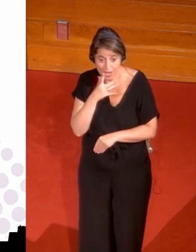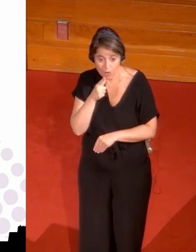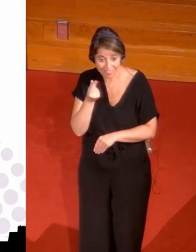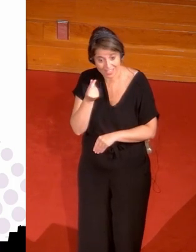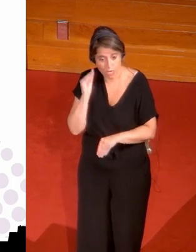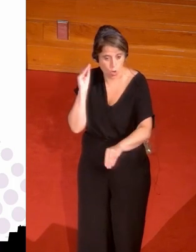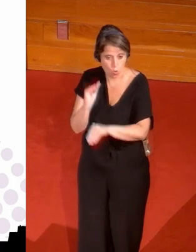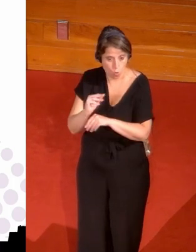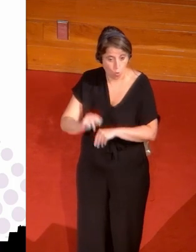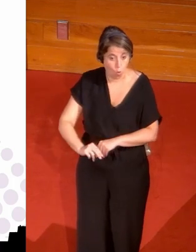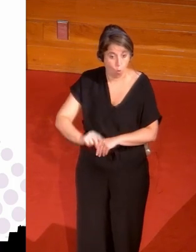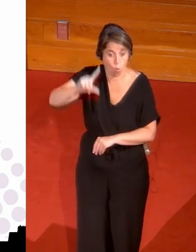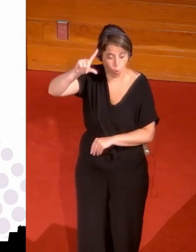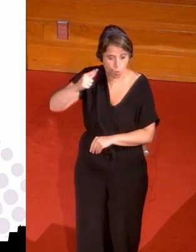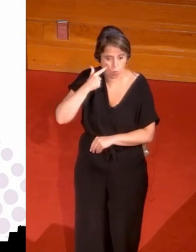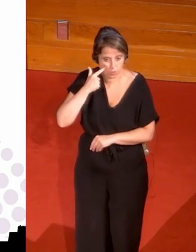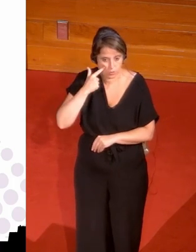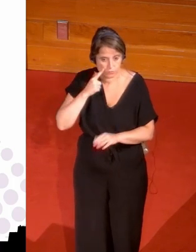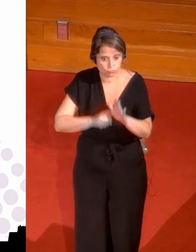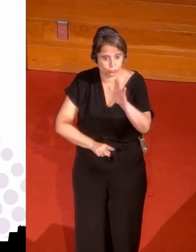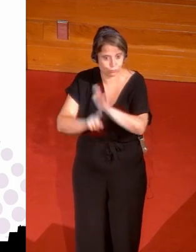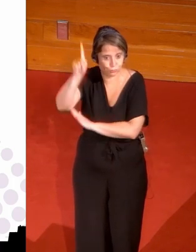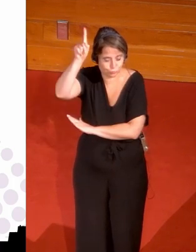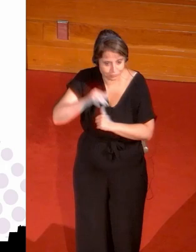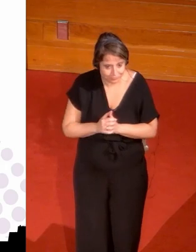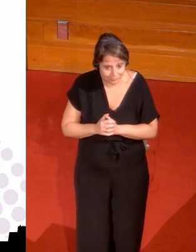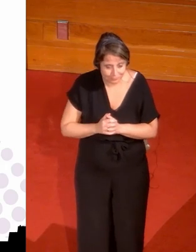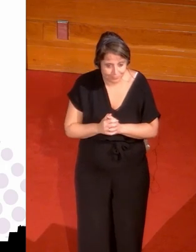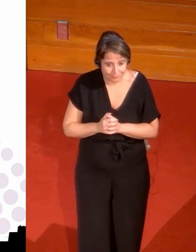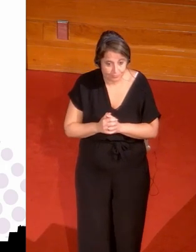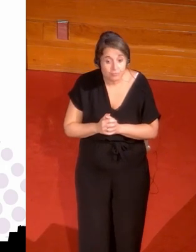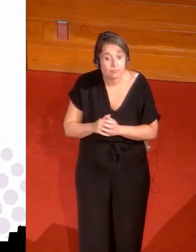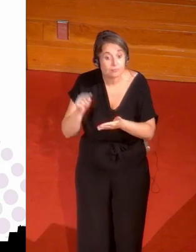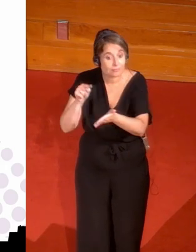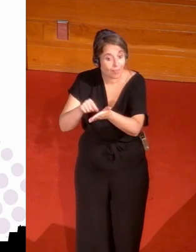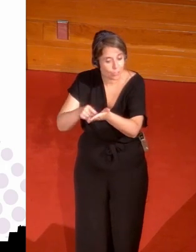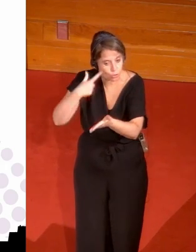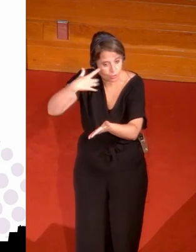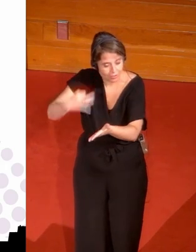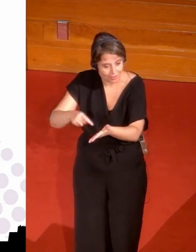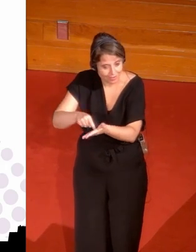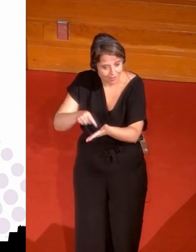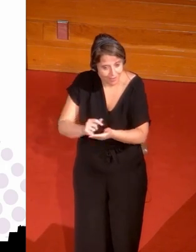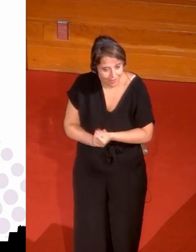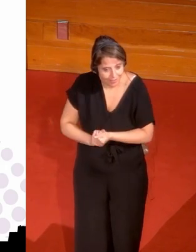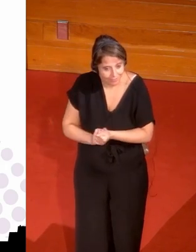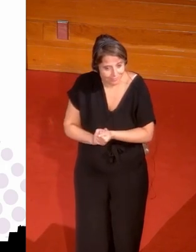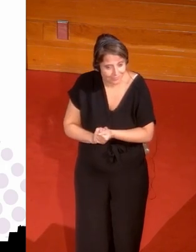Harris desde que fue Harris y no biden se ha disparado con Oye mira el invento de momento